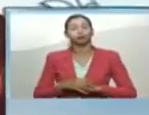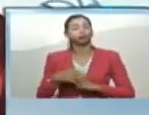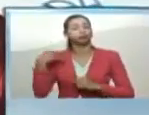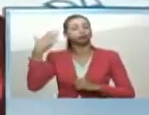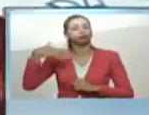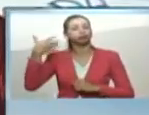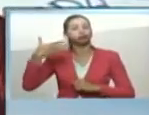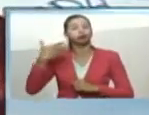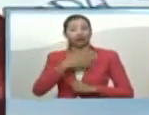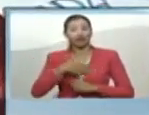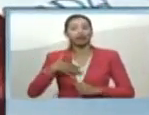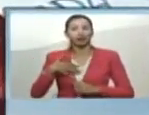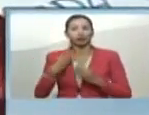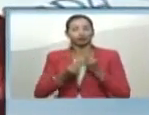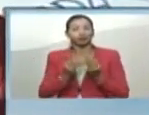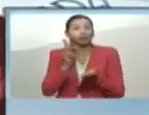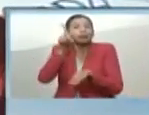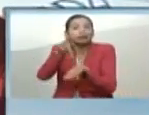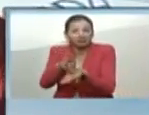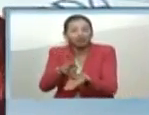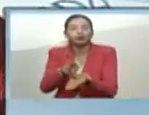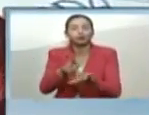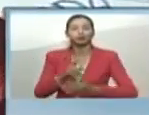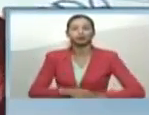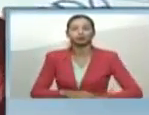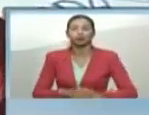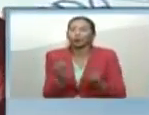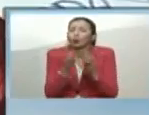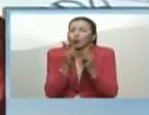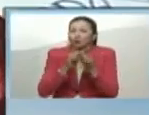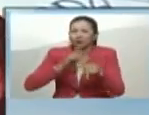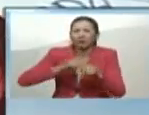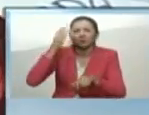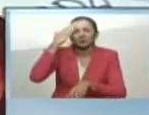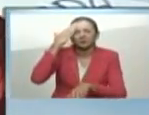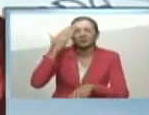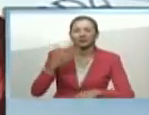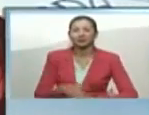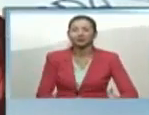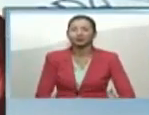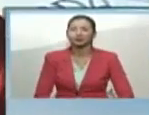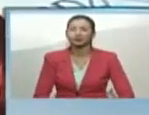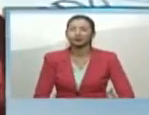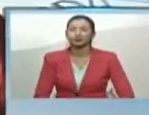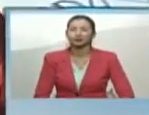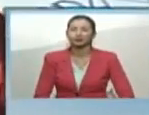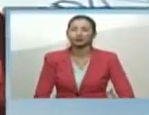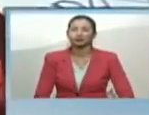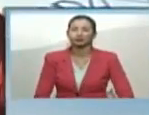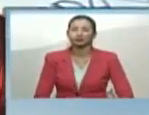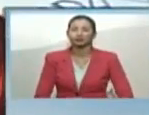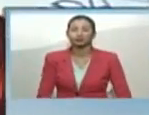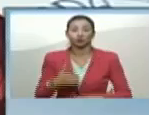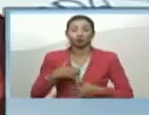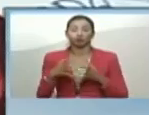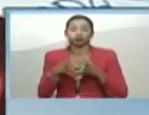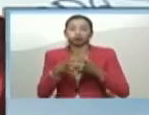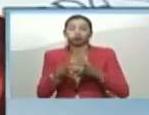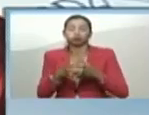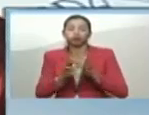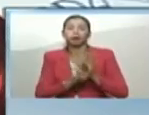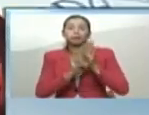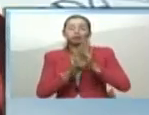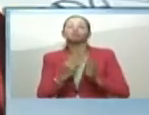nuestro sector la verdad que el tiempo apremia y el sector al cual soy